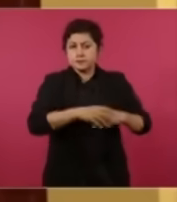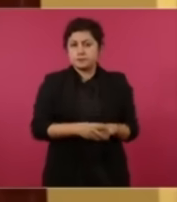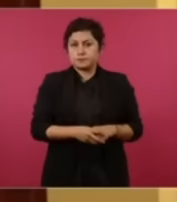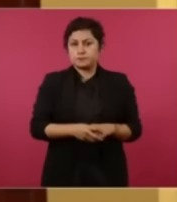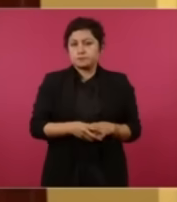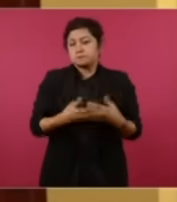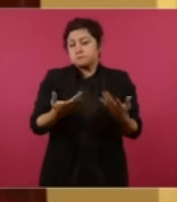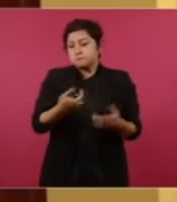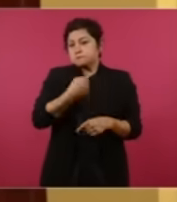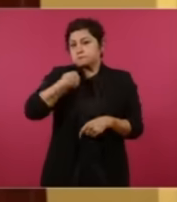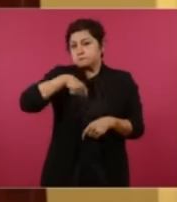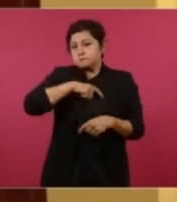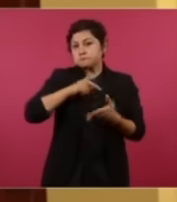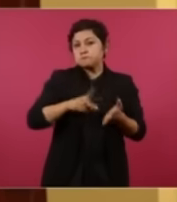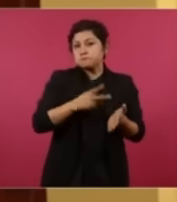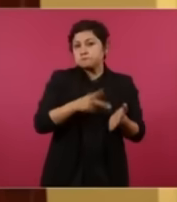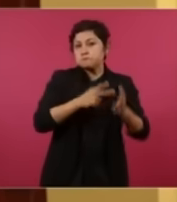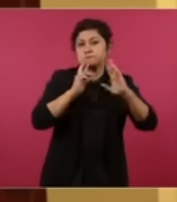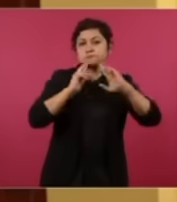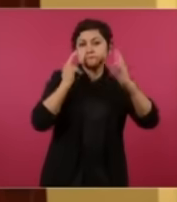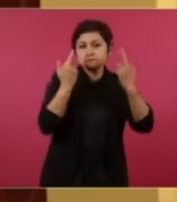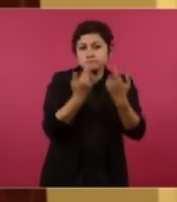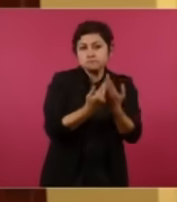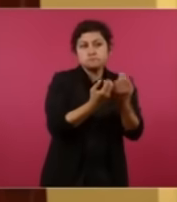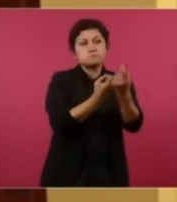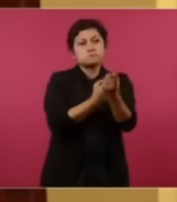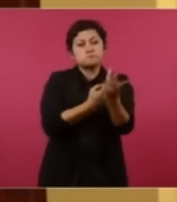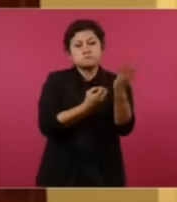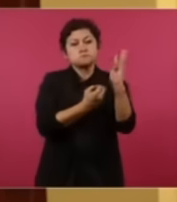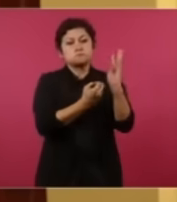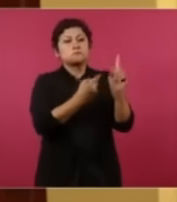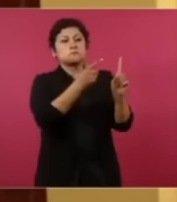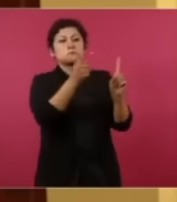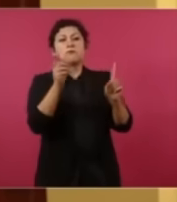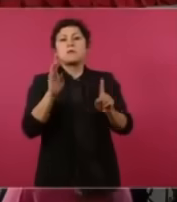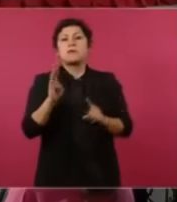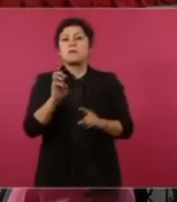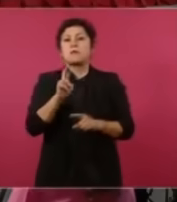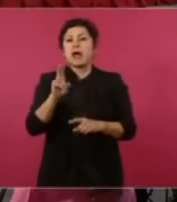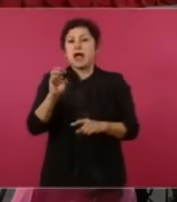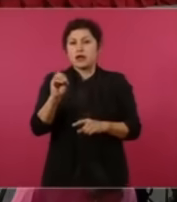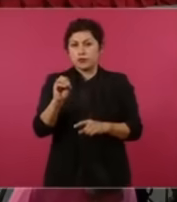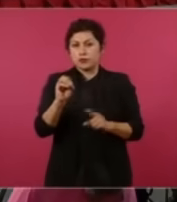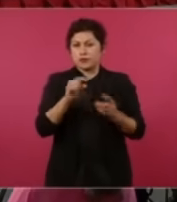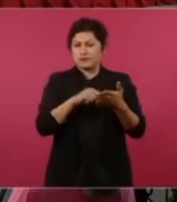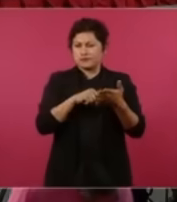Nos hemos reunido con Barrio, me imagino que Barrio el de